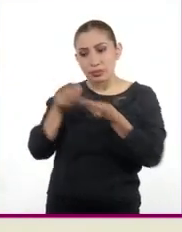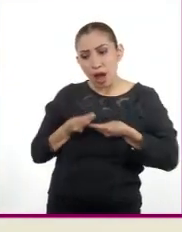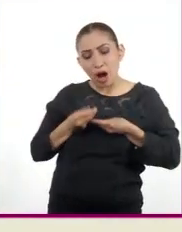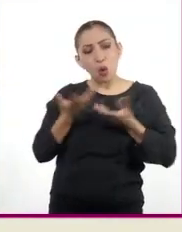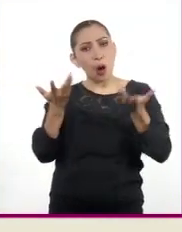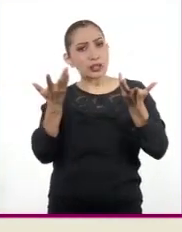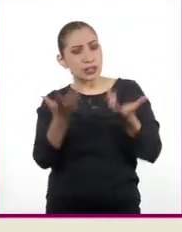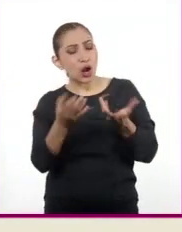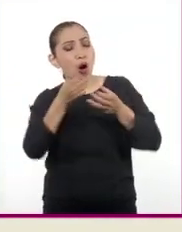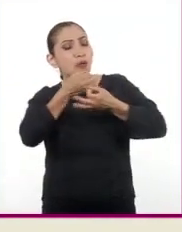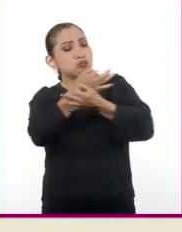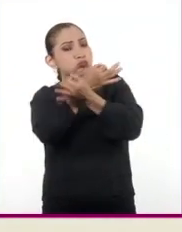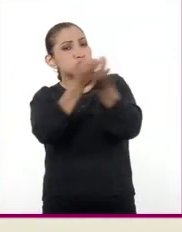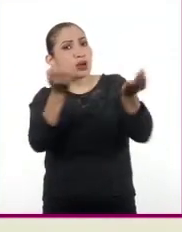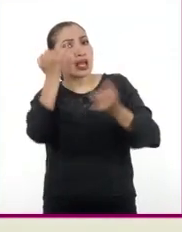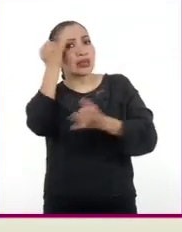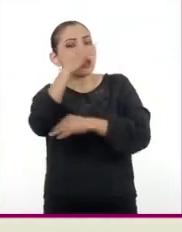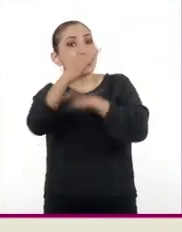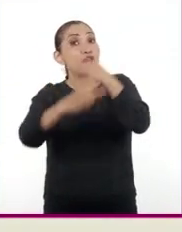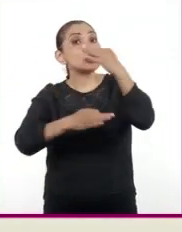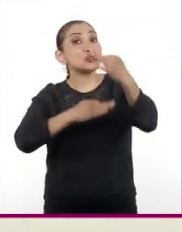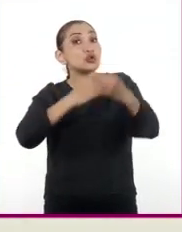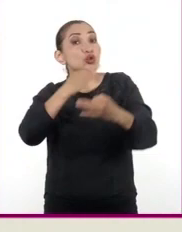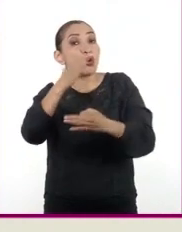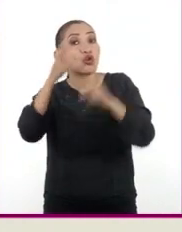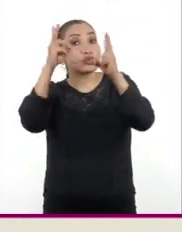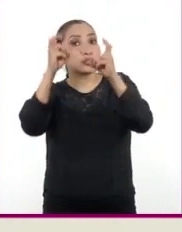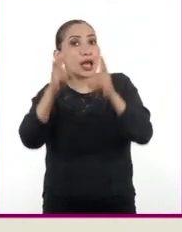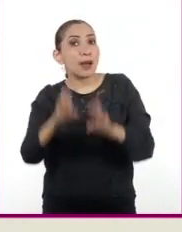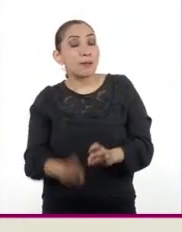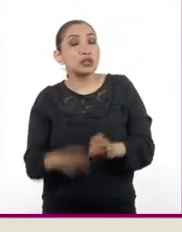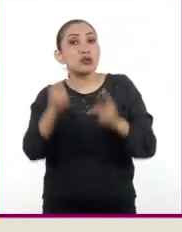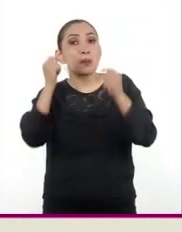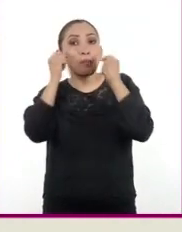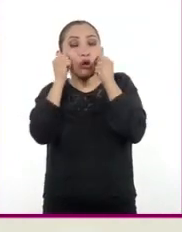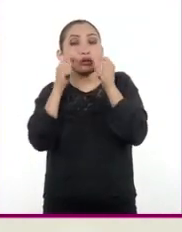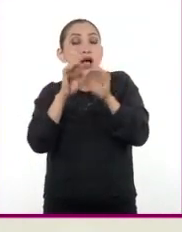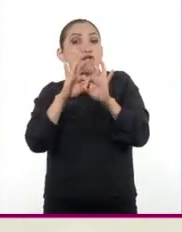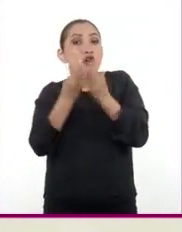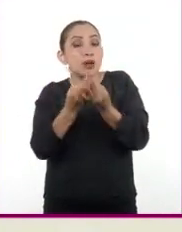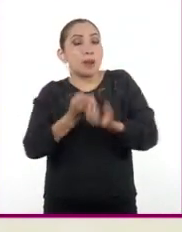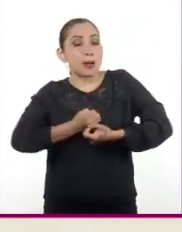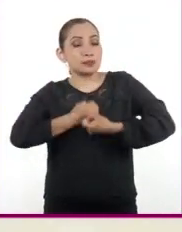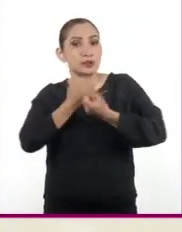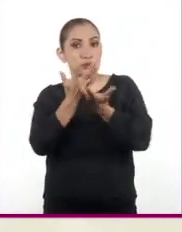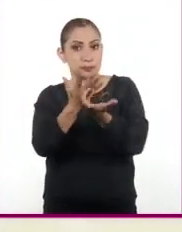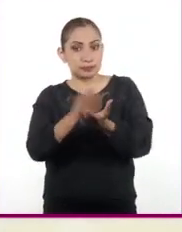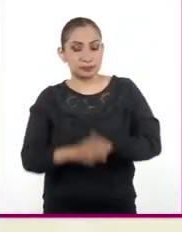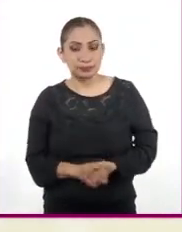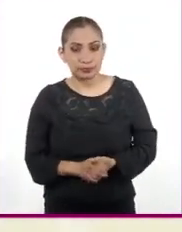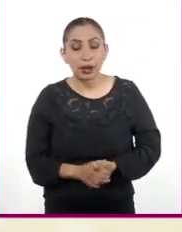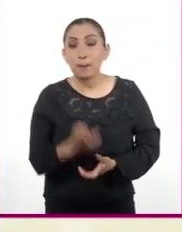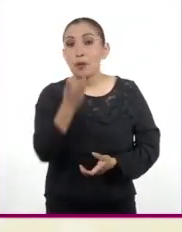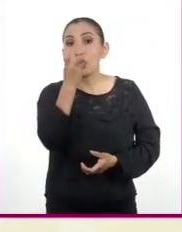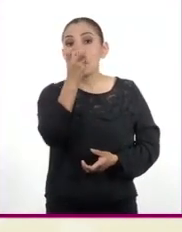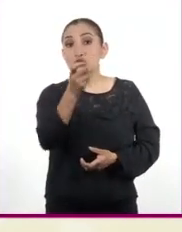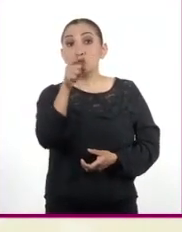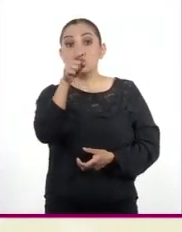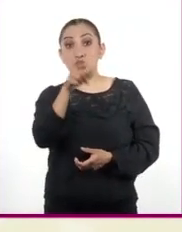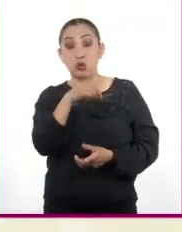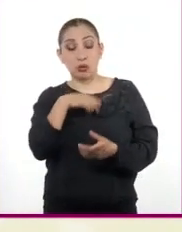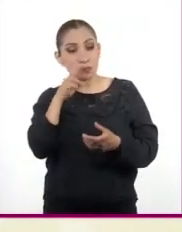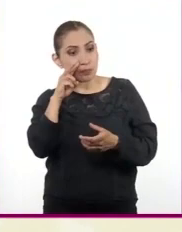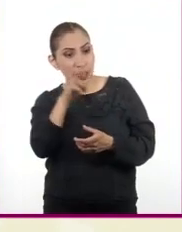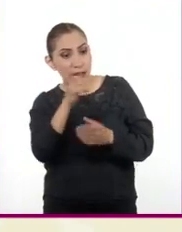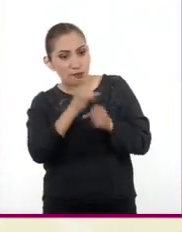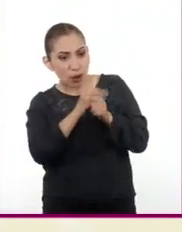difundir información e ideas de toda índole por cualquier medio de expresión. Por tanto, acceder a la información es